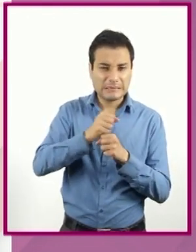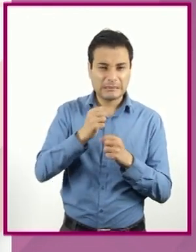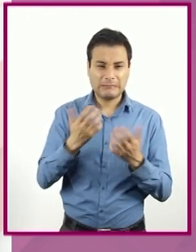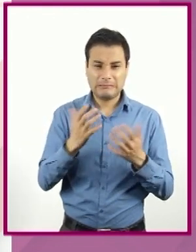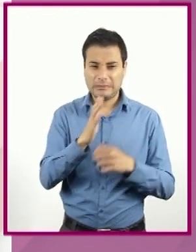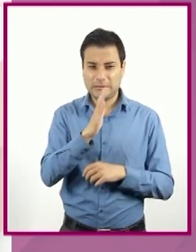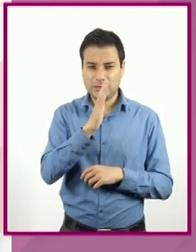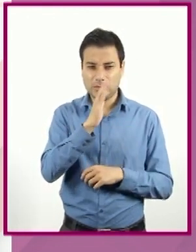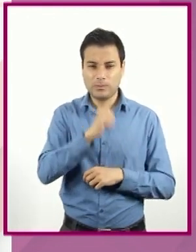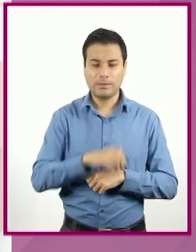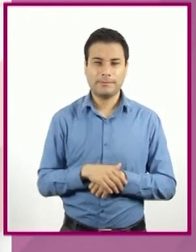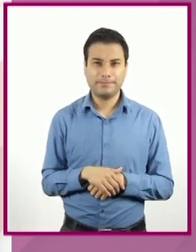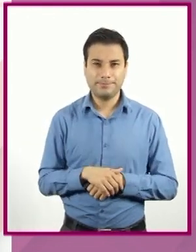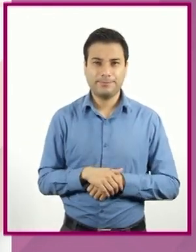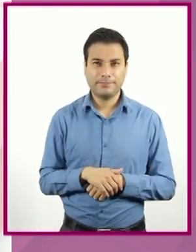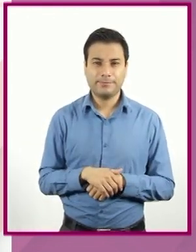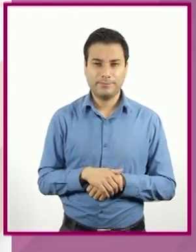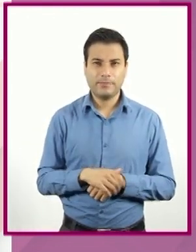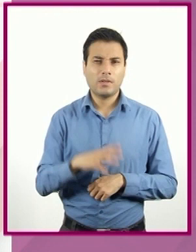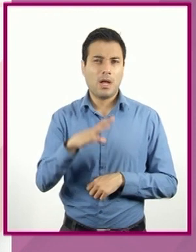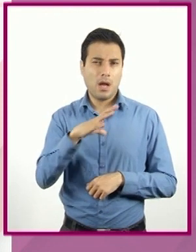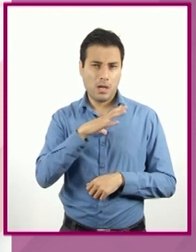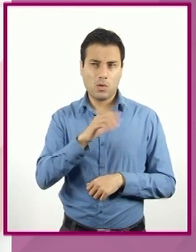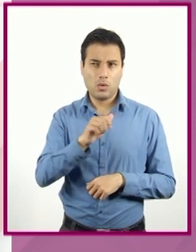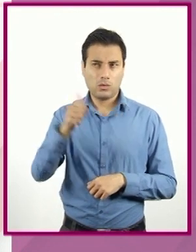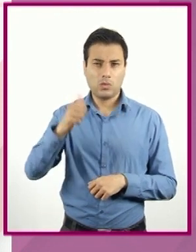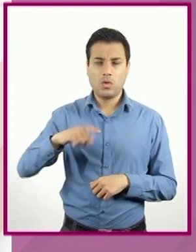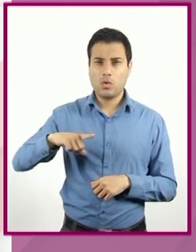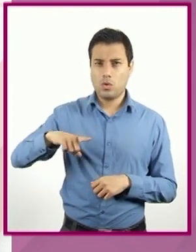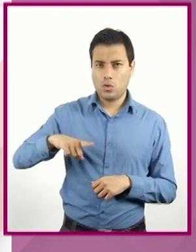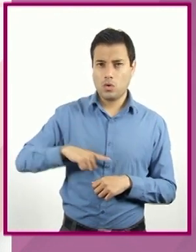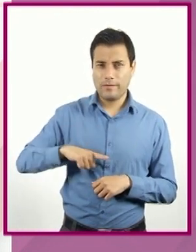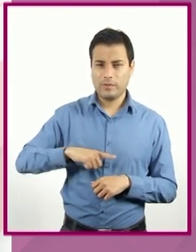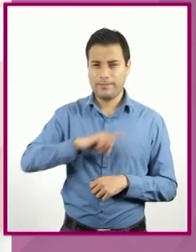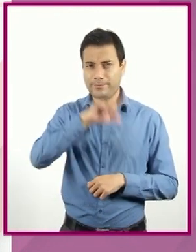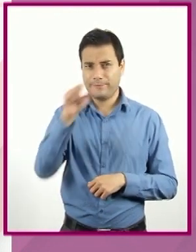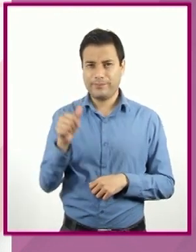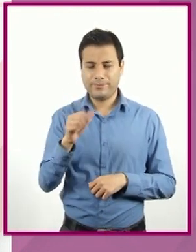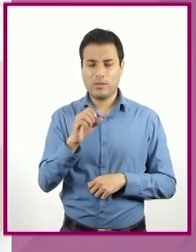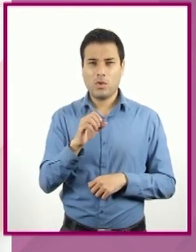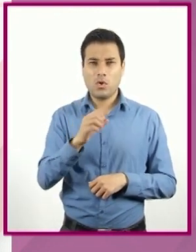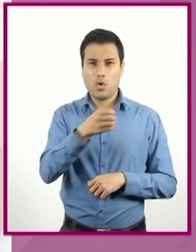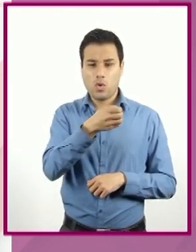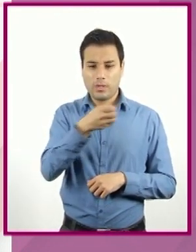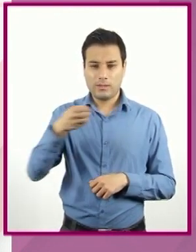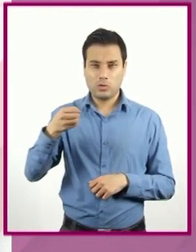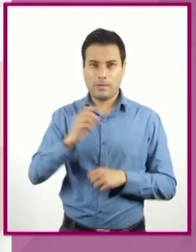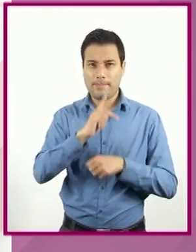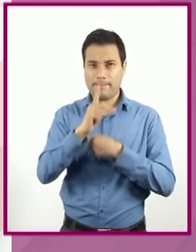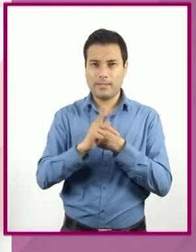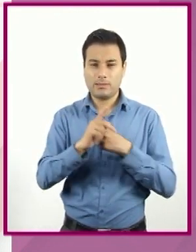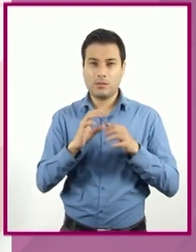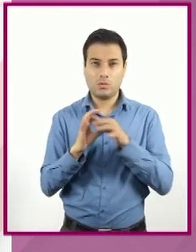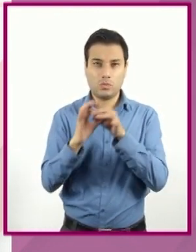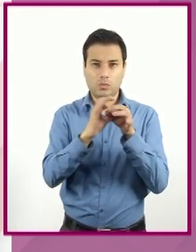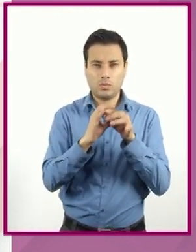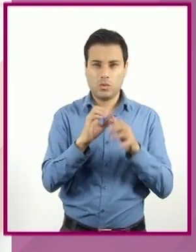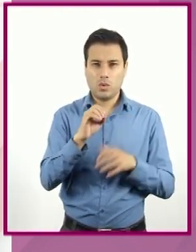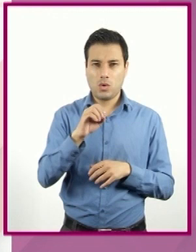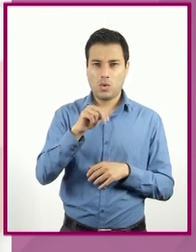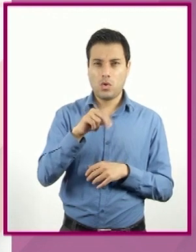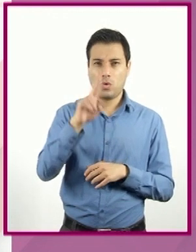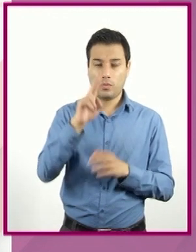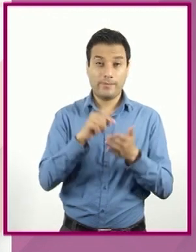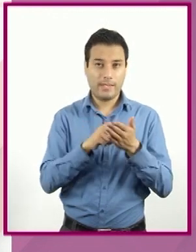indirecta se hallaban en el bando aliado proclamaron en la Carta Fundacional de la Organización de las Naciones Unidas, ONU,